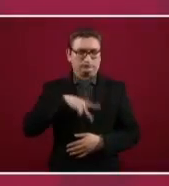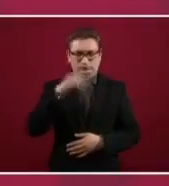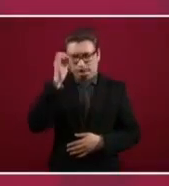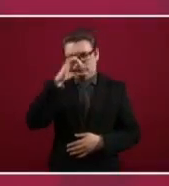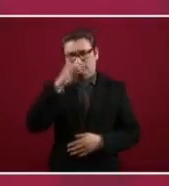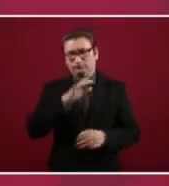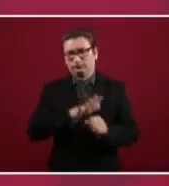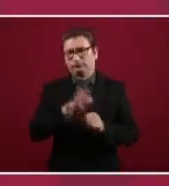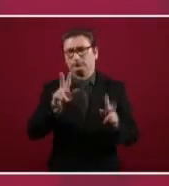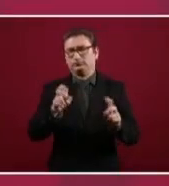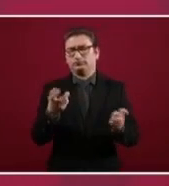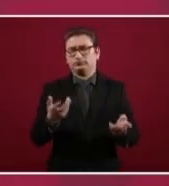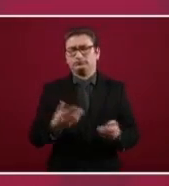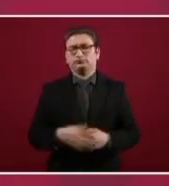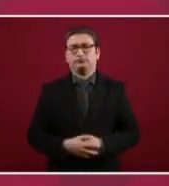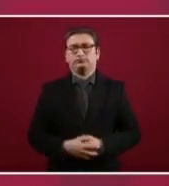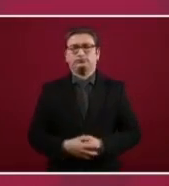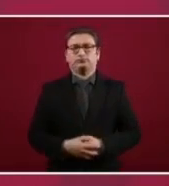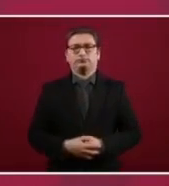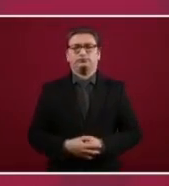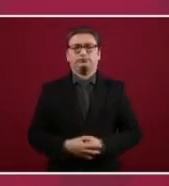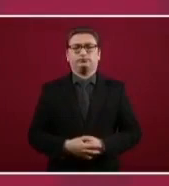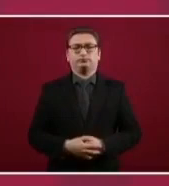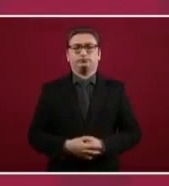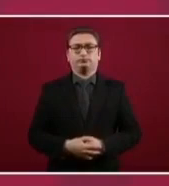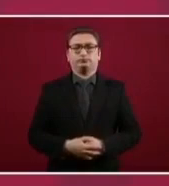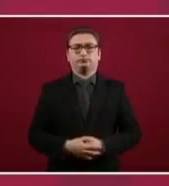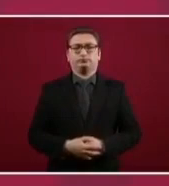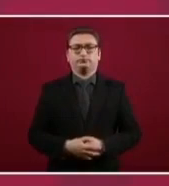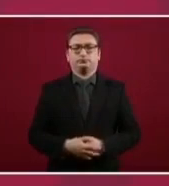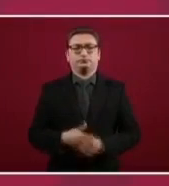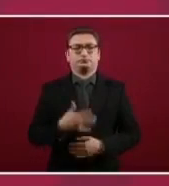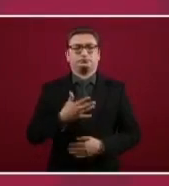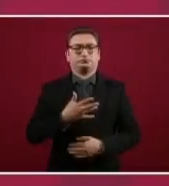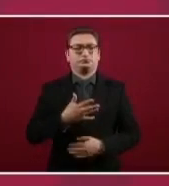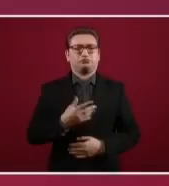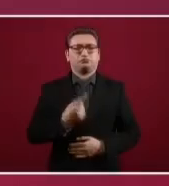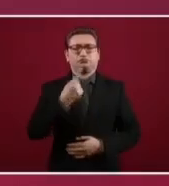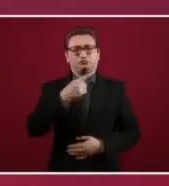com de pensamiento